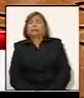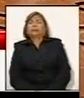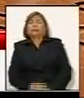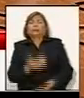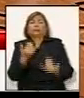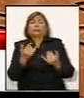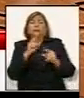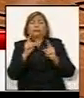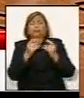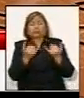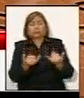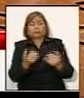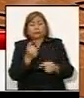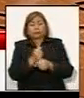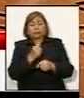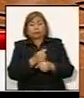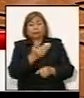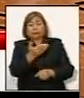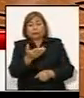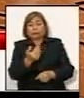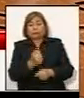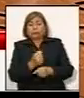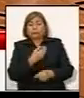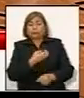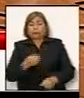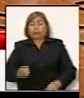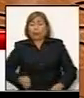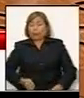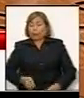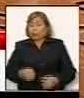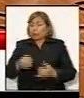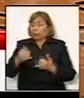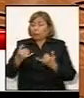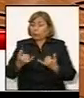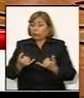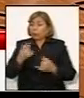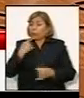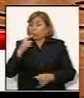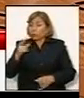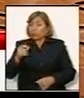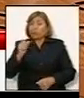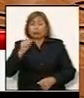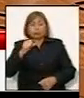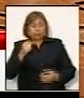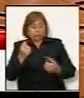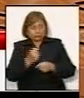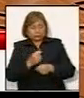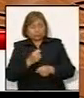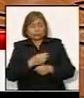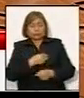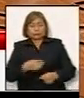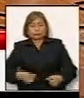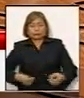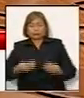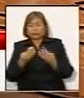actualmente viene prestando servicio de alguna entidad del estado actualmente estoy trabajando en el ministerio de educación